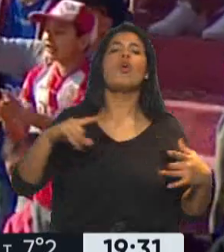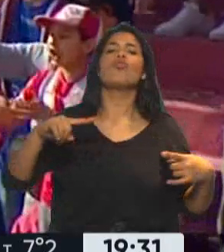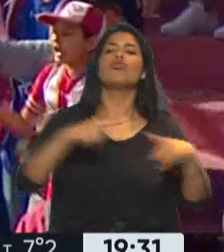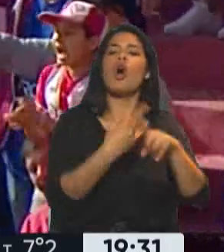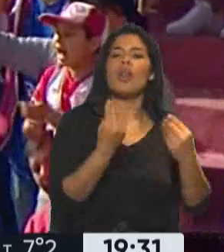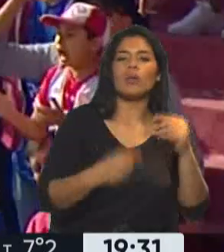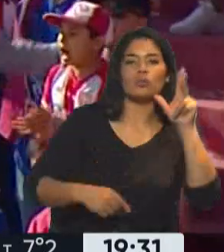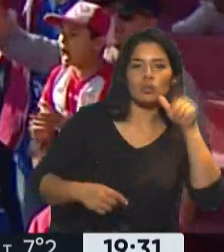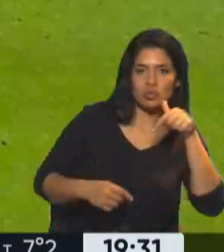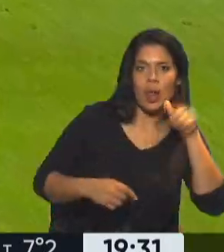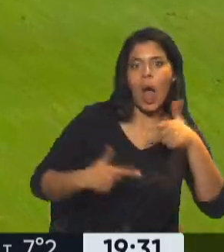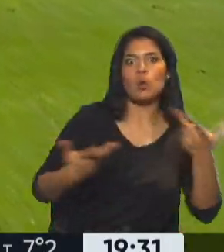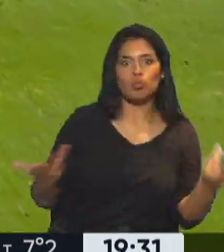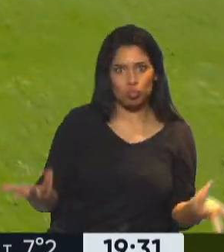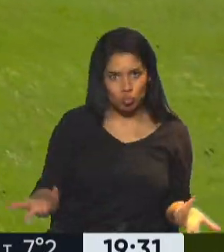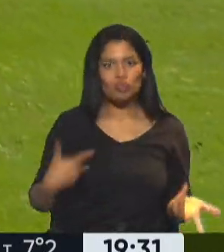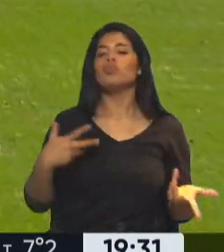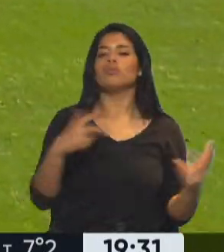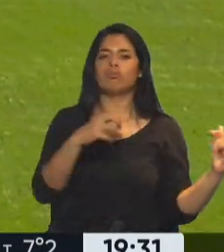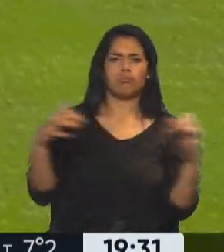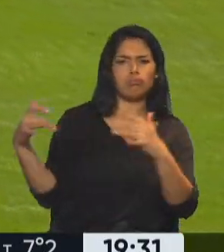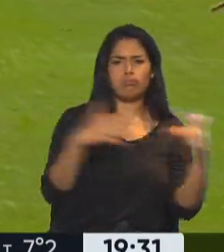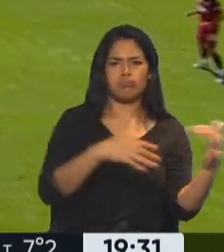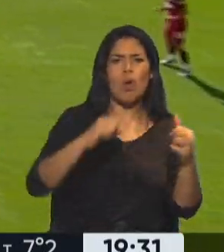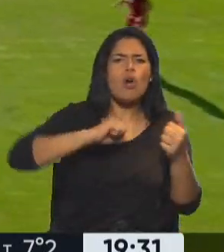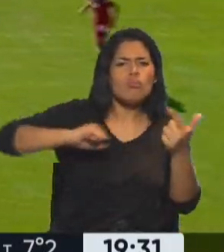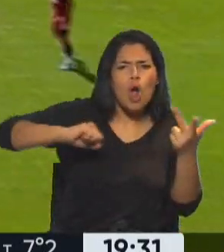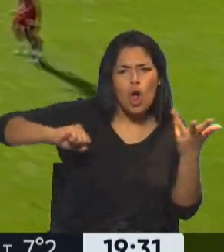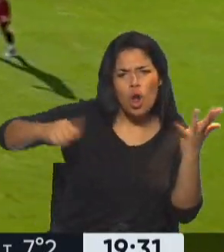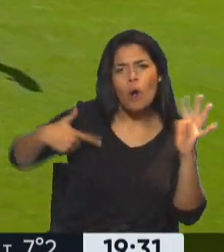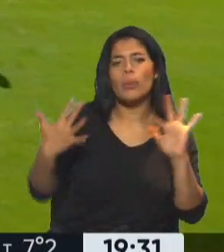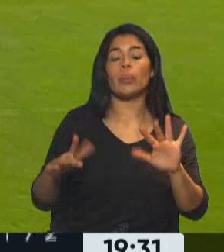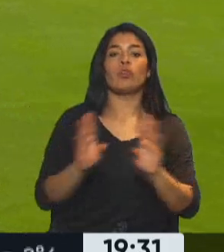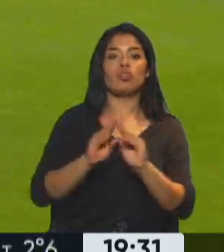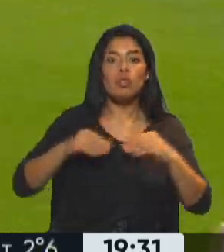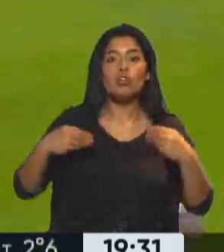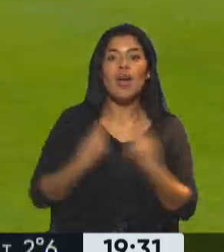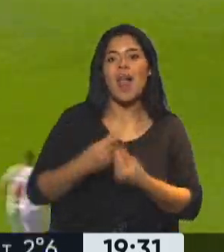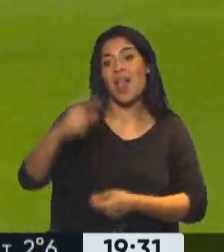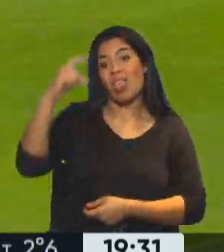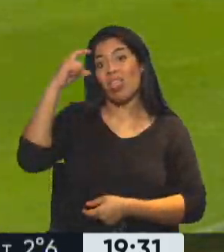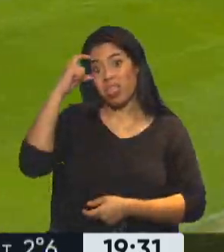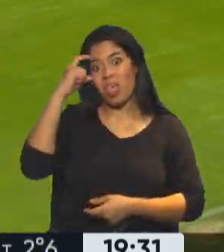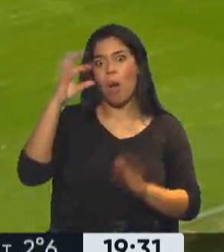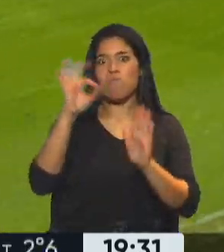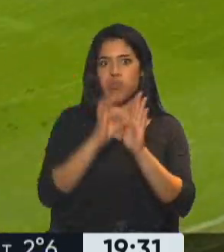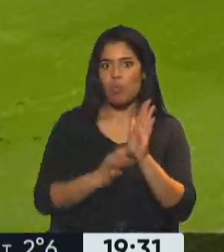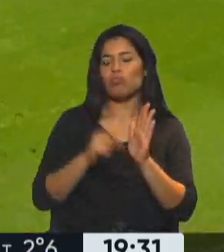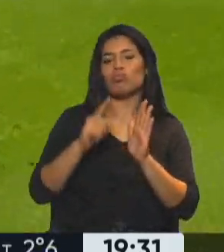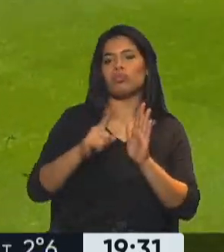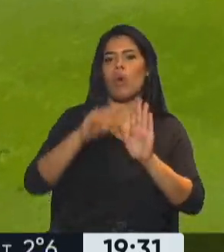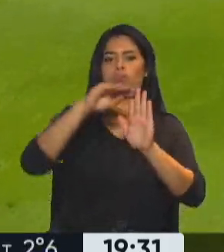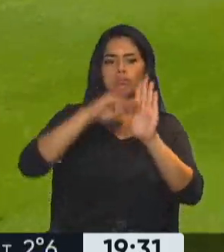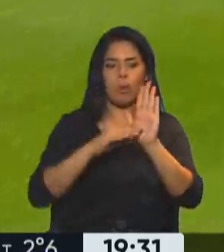se hunde en el fondo de la tabla. Goleada Tatengue que lo deja con 10 puntos en el octavo lugar en el campeonato. Y